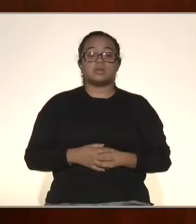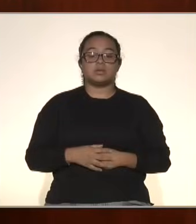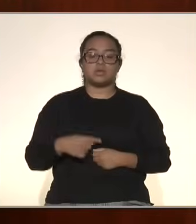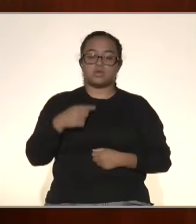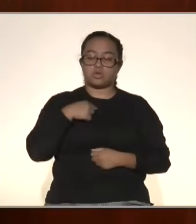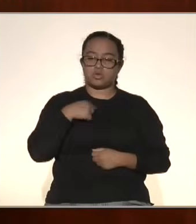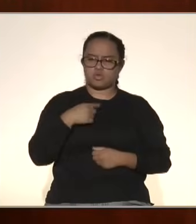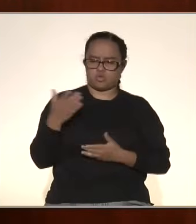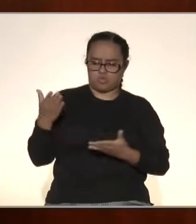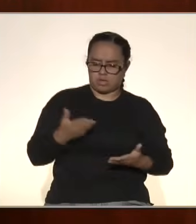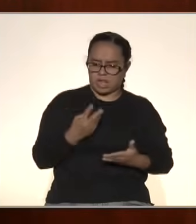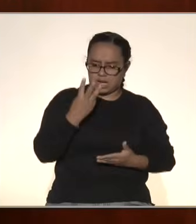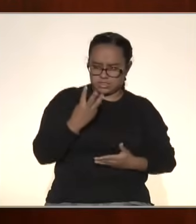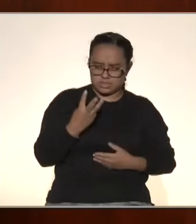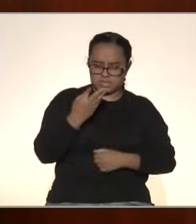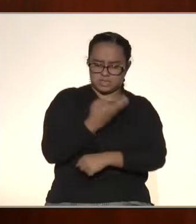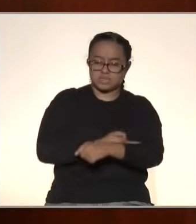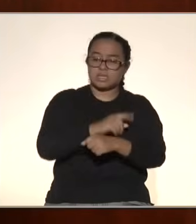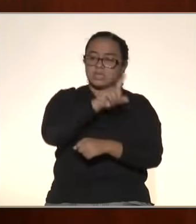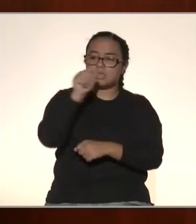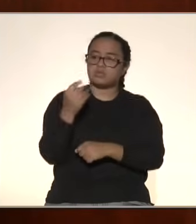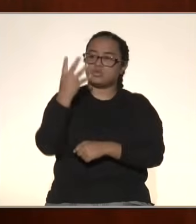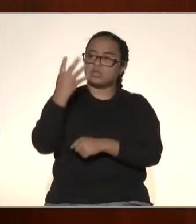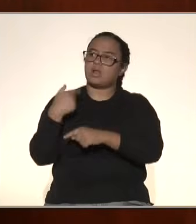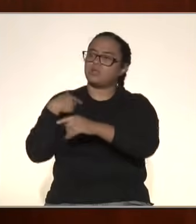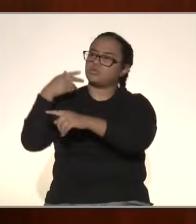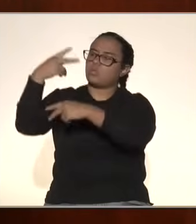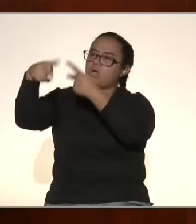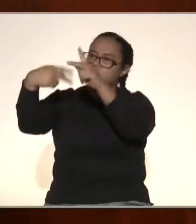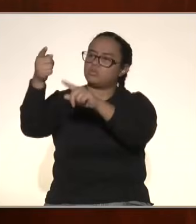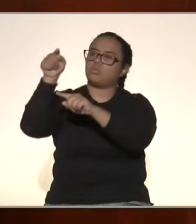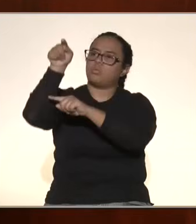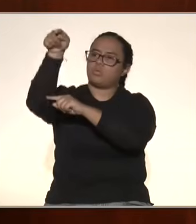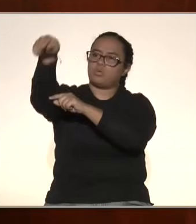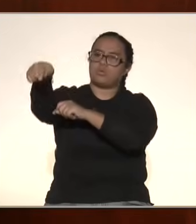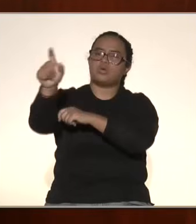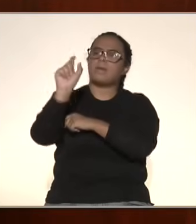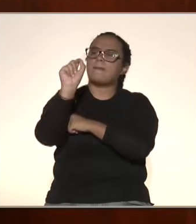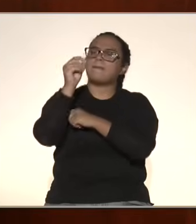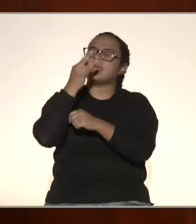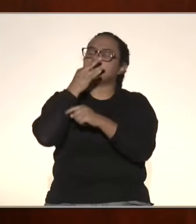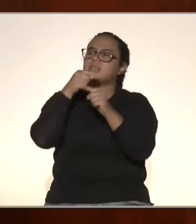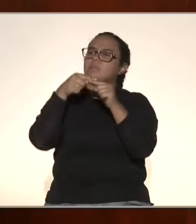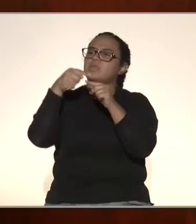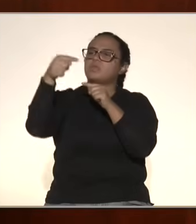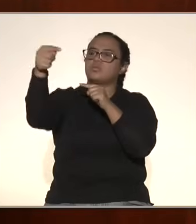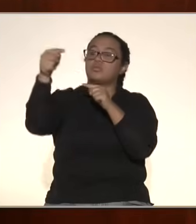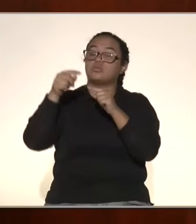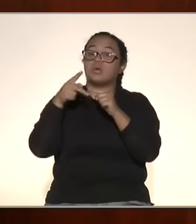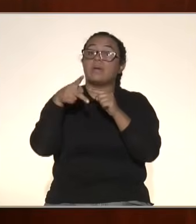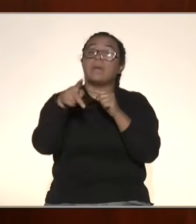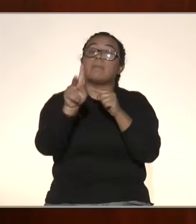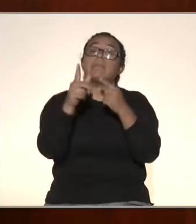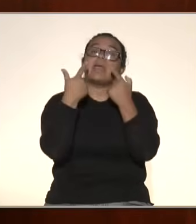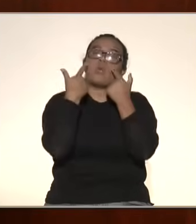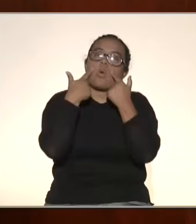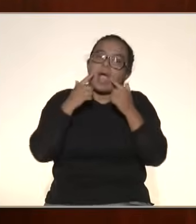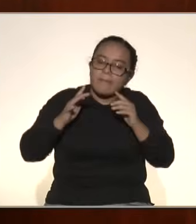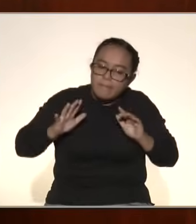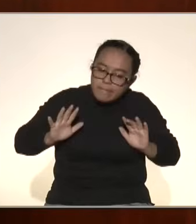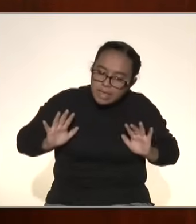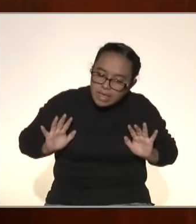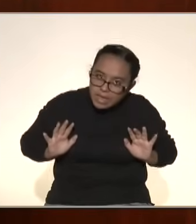llego aquí a las 3 y a las 4 ya estoy fuera y me voy de ahí y hago 20 minutos, pero vamos viendo.